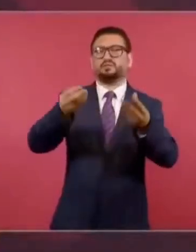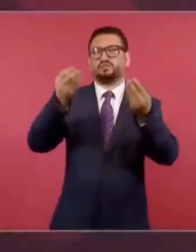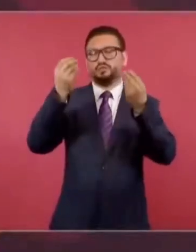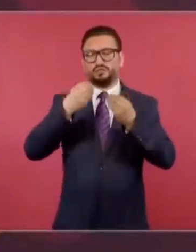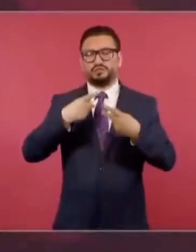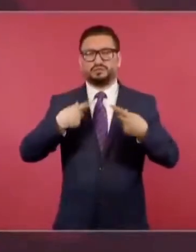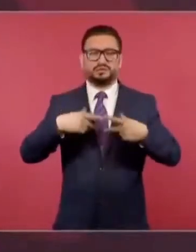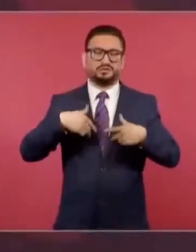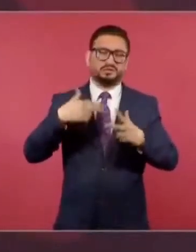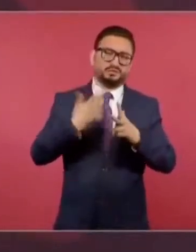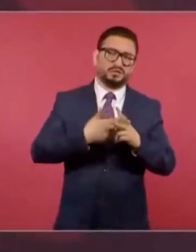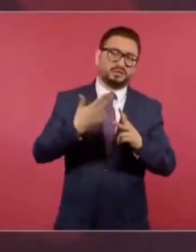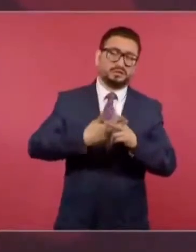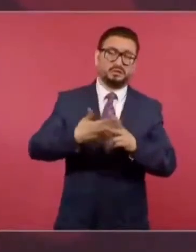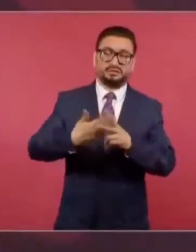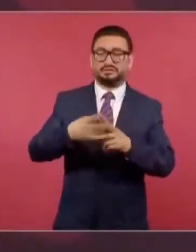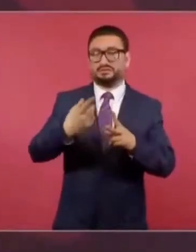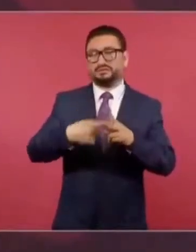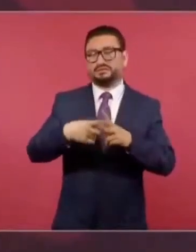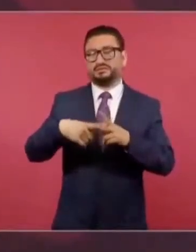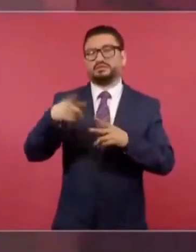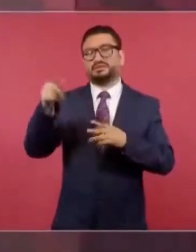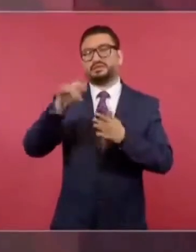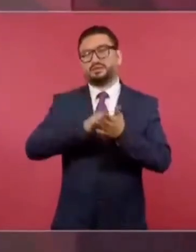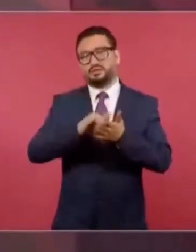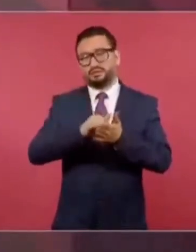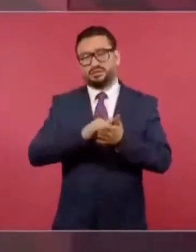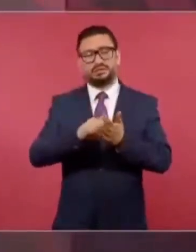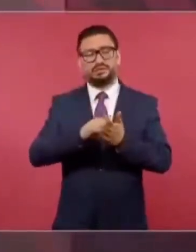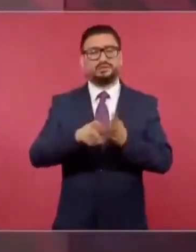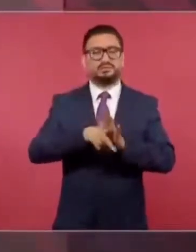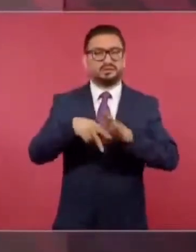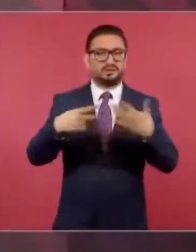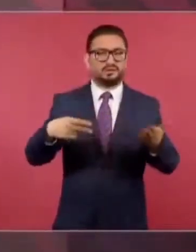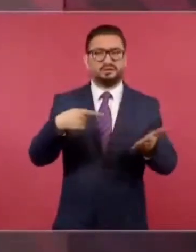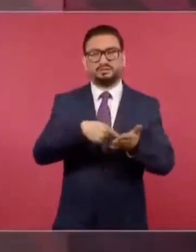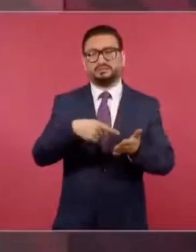¿no? El New York Times,